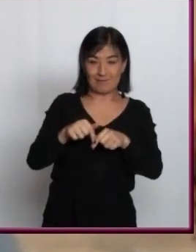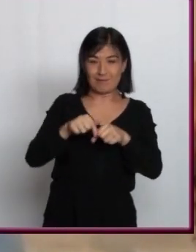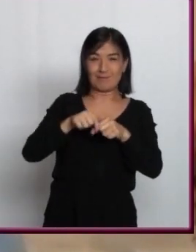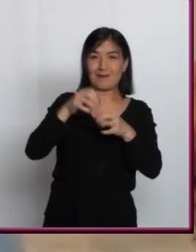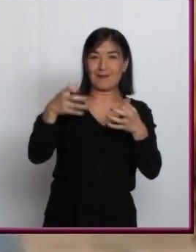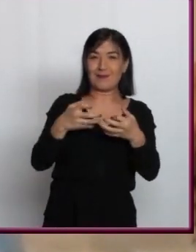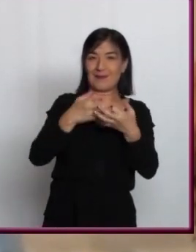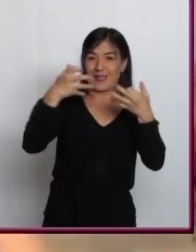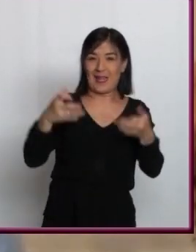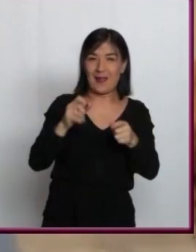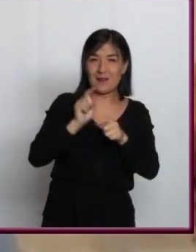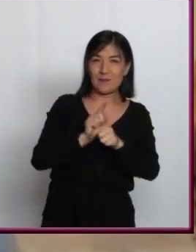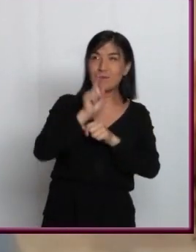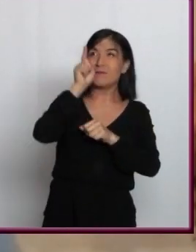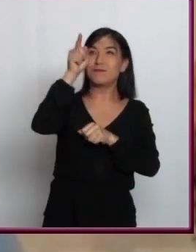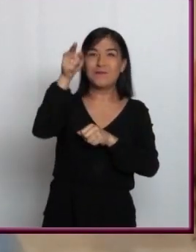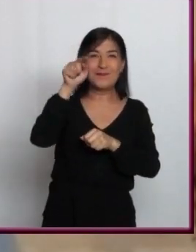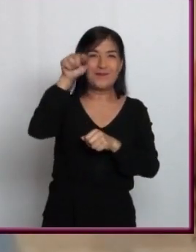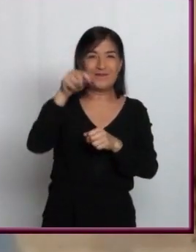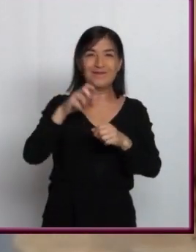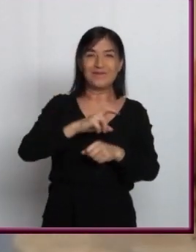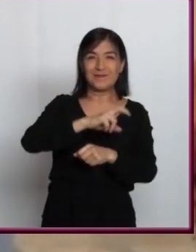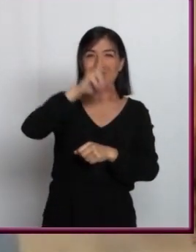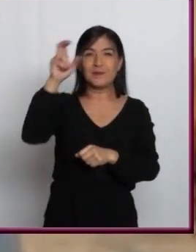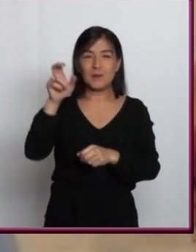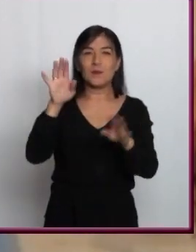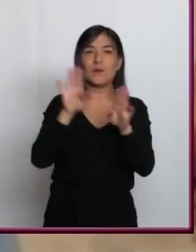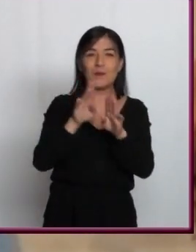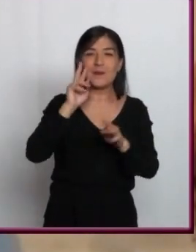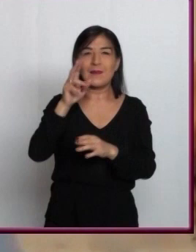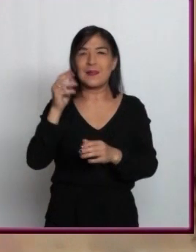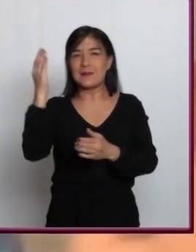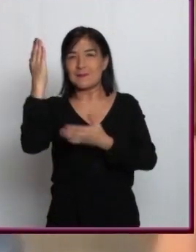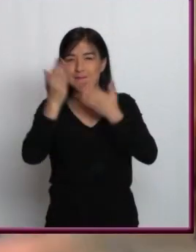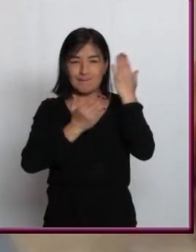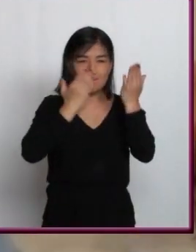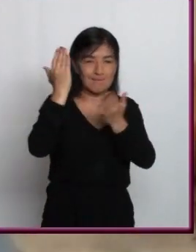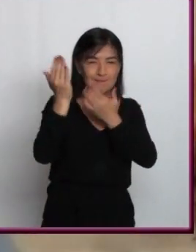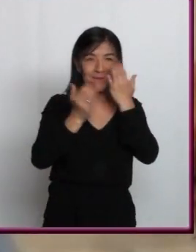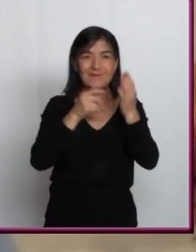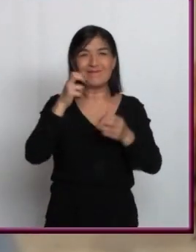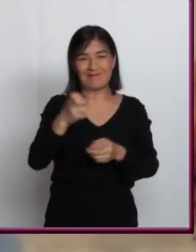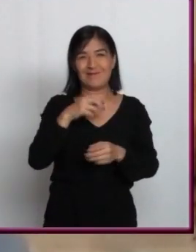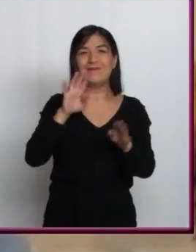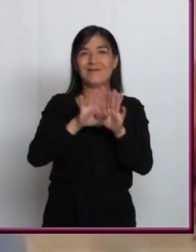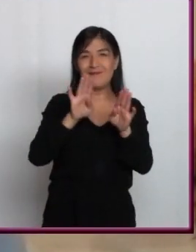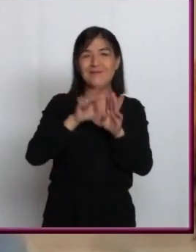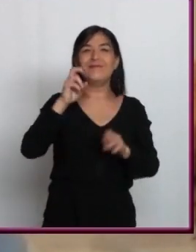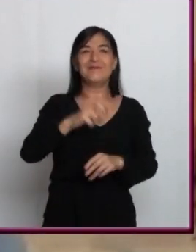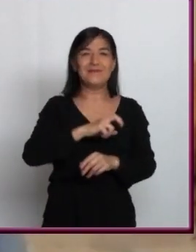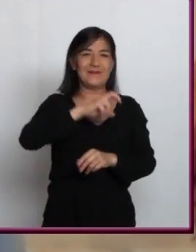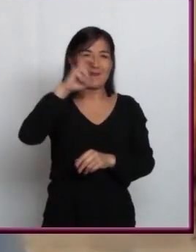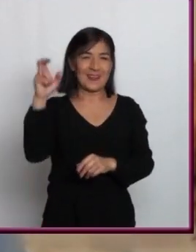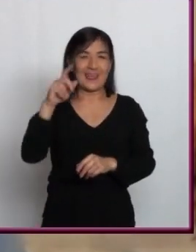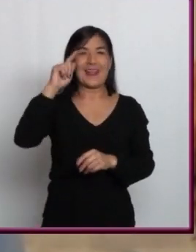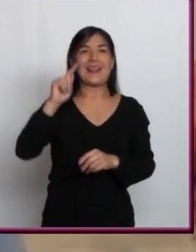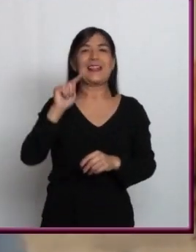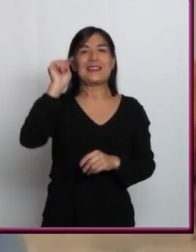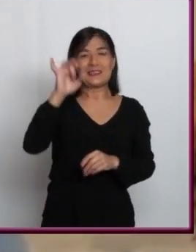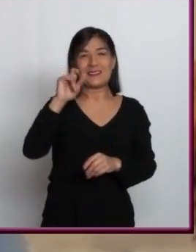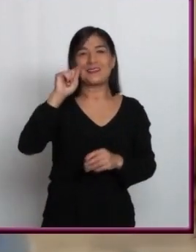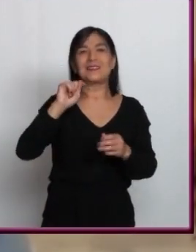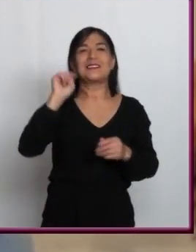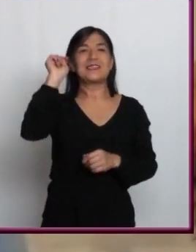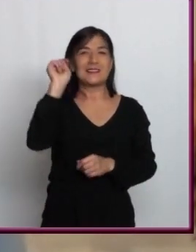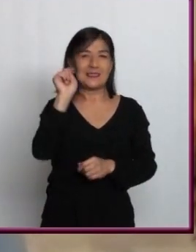espacio, los podemos analizar mediante los modelos teóricos que hacen los astrónomos teóricos, y se